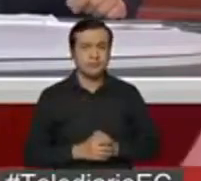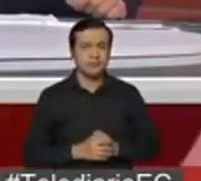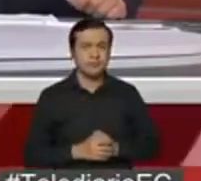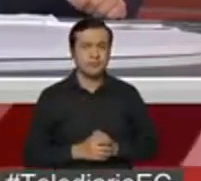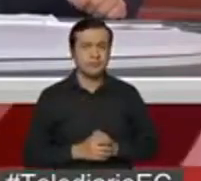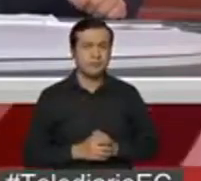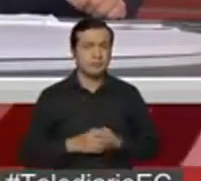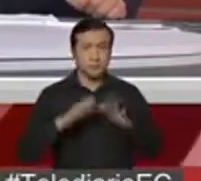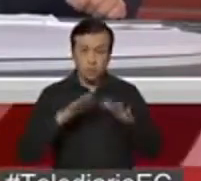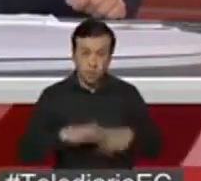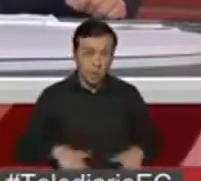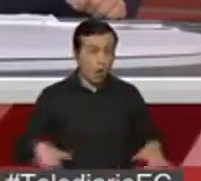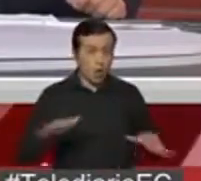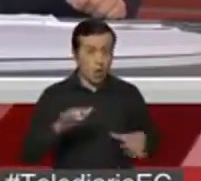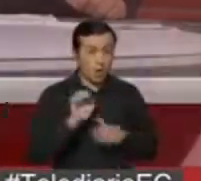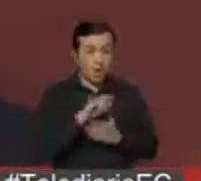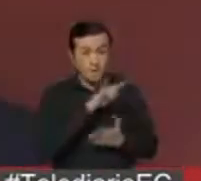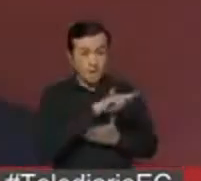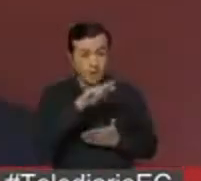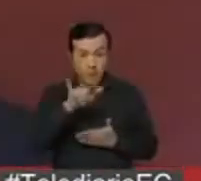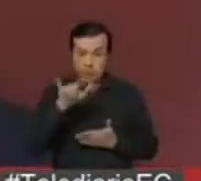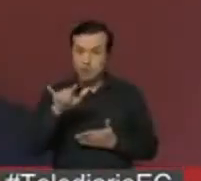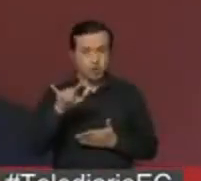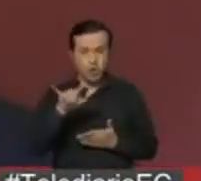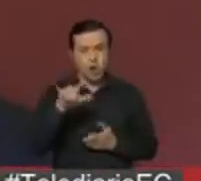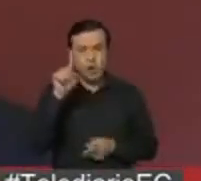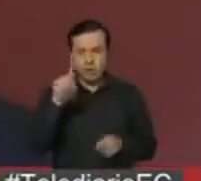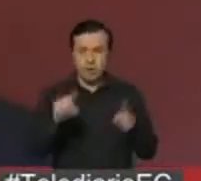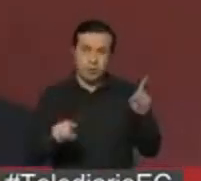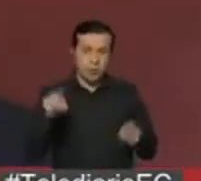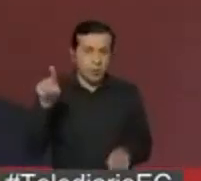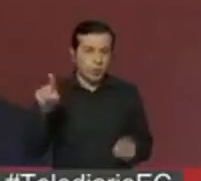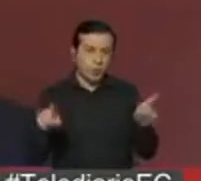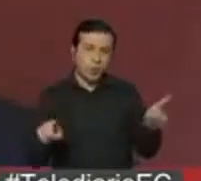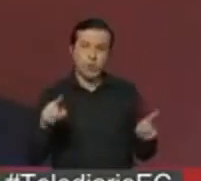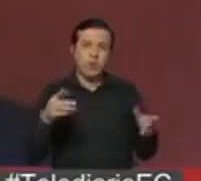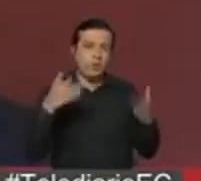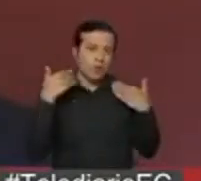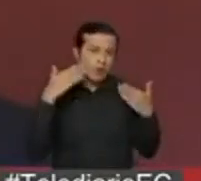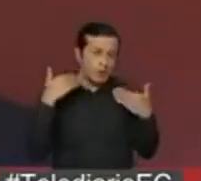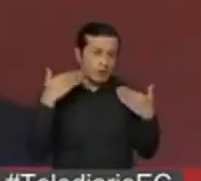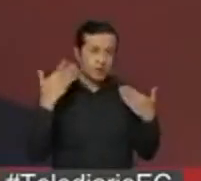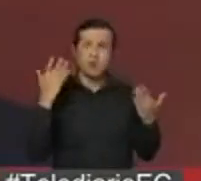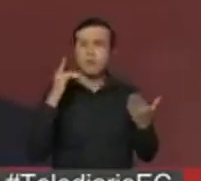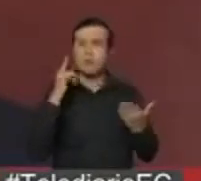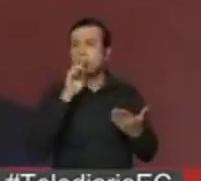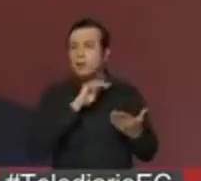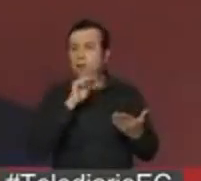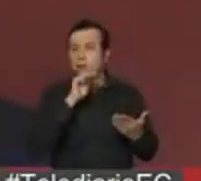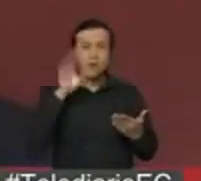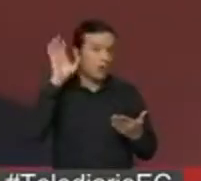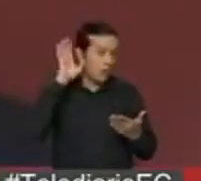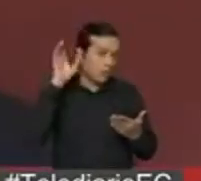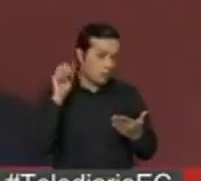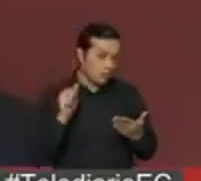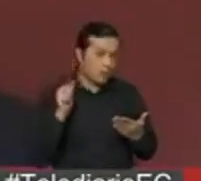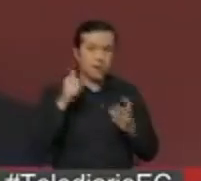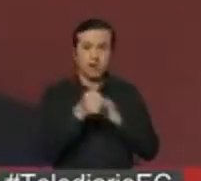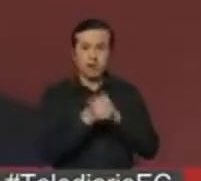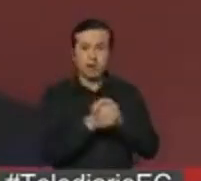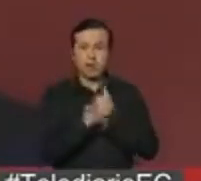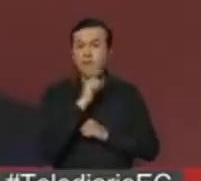No se está volando a todos los puntos del país. Hay algunas rutas nada más, Guayaquil, por ejemplo, Manta, Cuenca, Galápagos